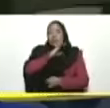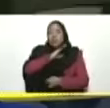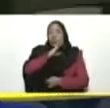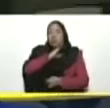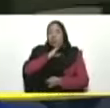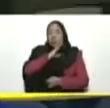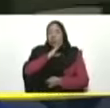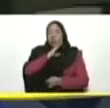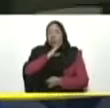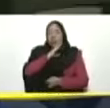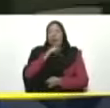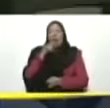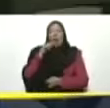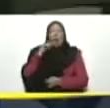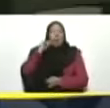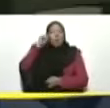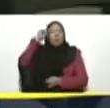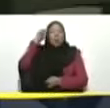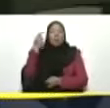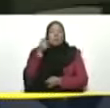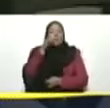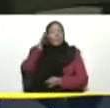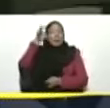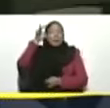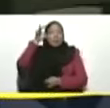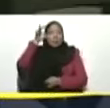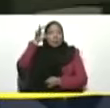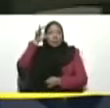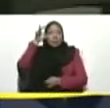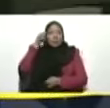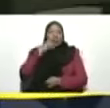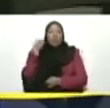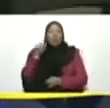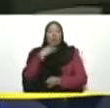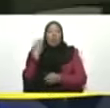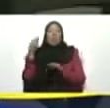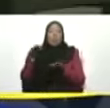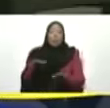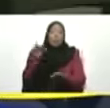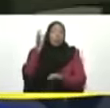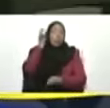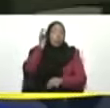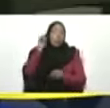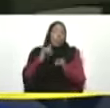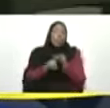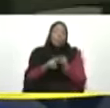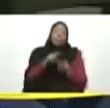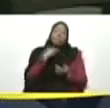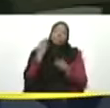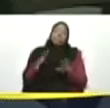la fiebre amarilla, fue. Y muy joven la perdió, muy rápido.